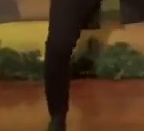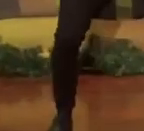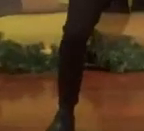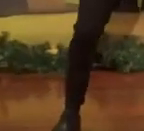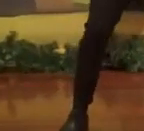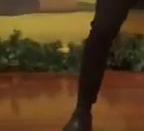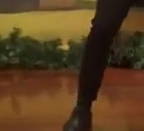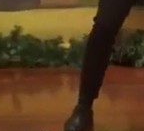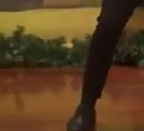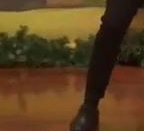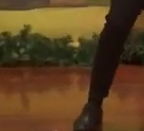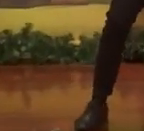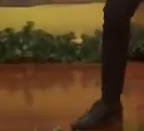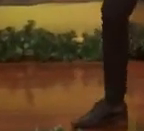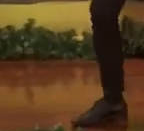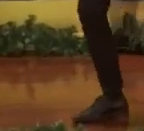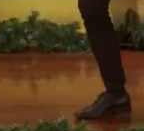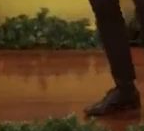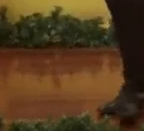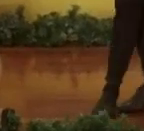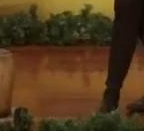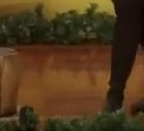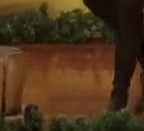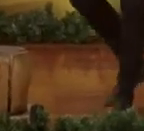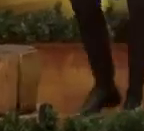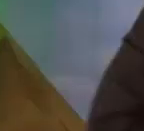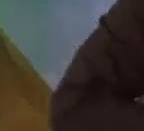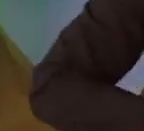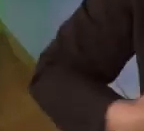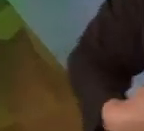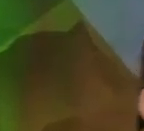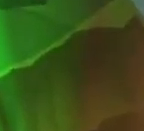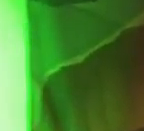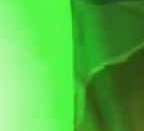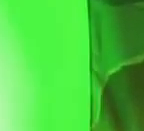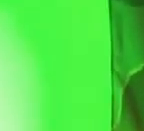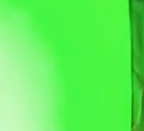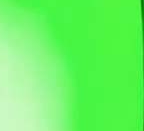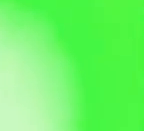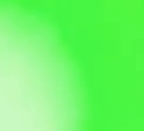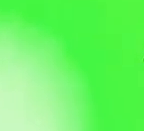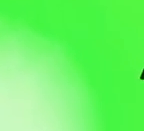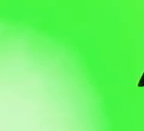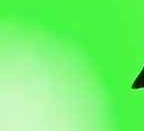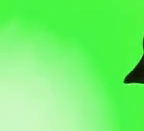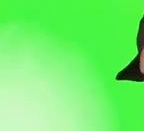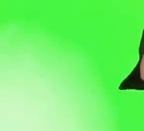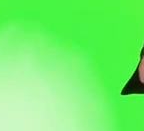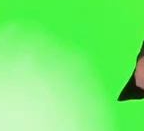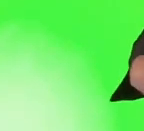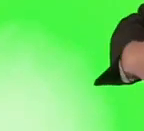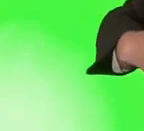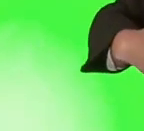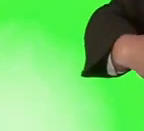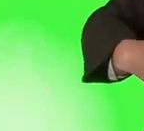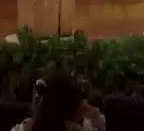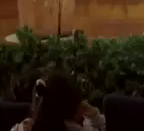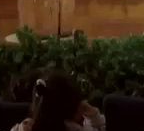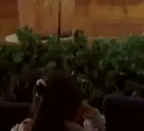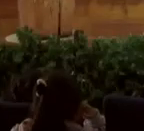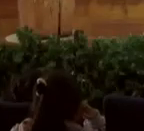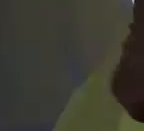¡Silencio, por favor! En este acto solicitaron al mejor mago, y el mejor mago soy yo, el mago Tin Tirin Tin